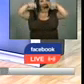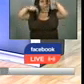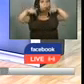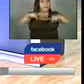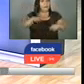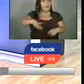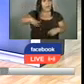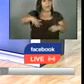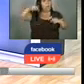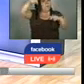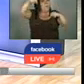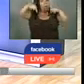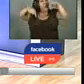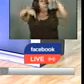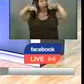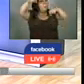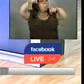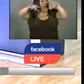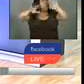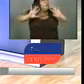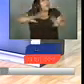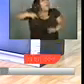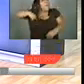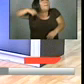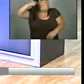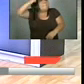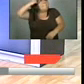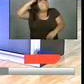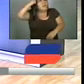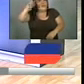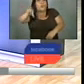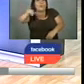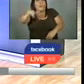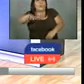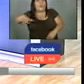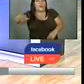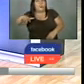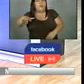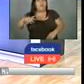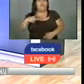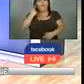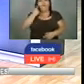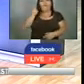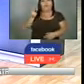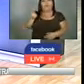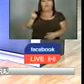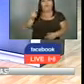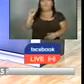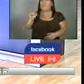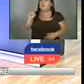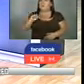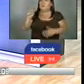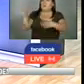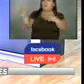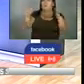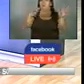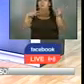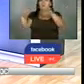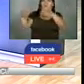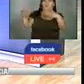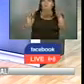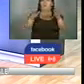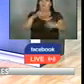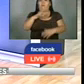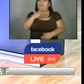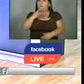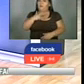Bicentenario, pero me imagino que en otros puntos del país, no, aunque todavía se reporta la presencia de fuerte viento, como podemos percibir